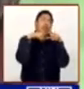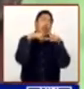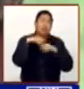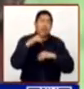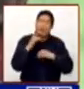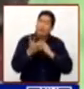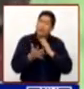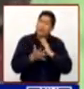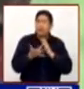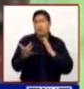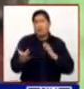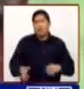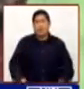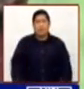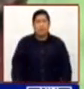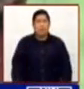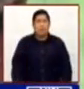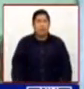el delicadito.